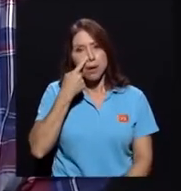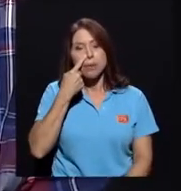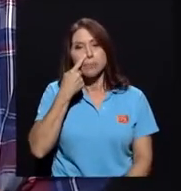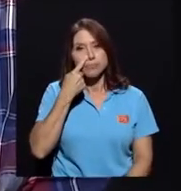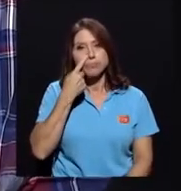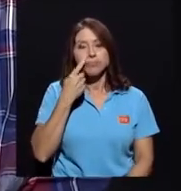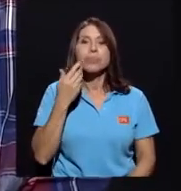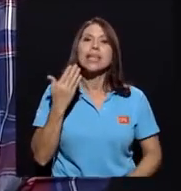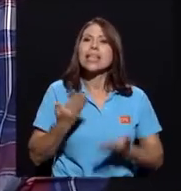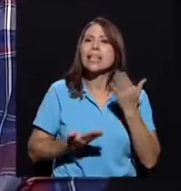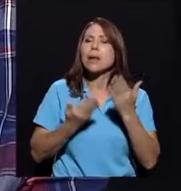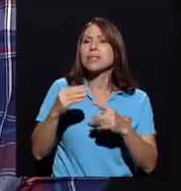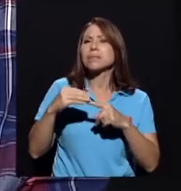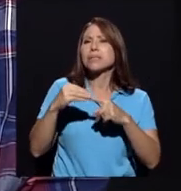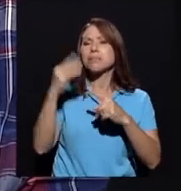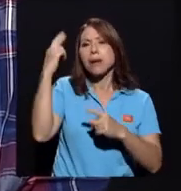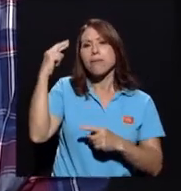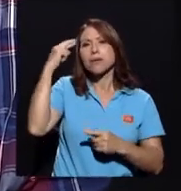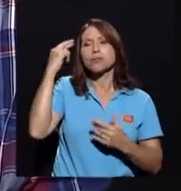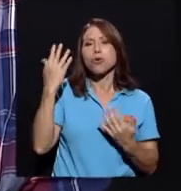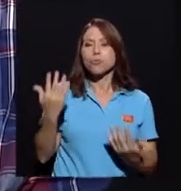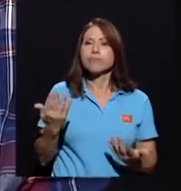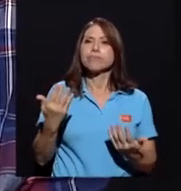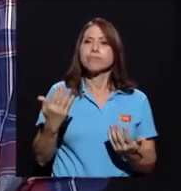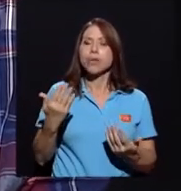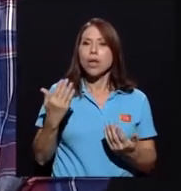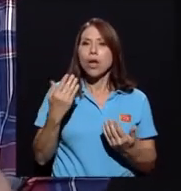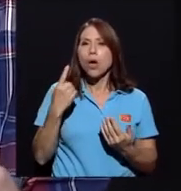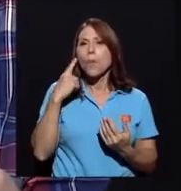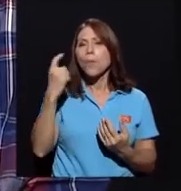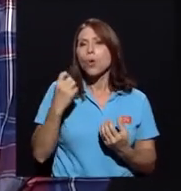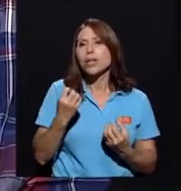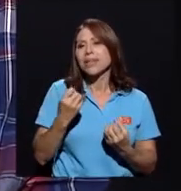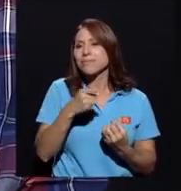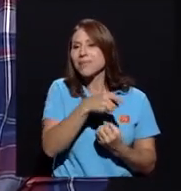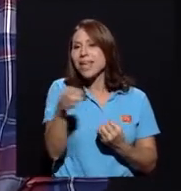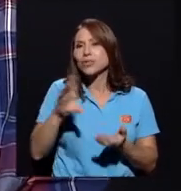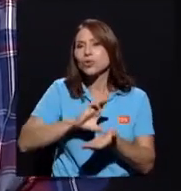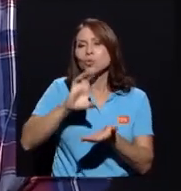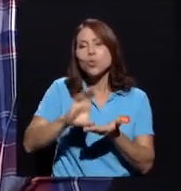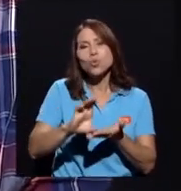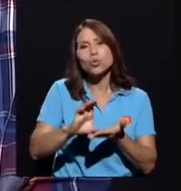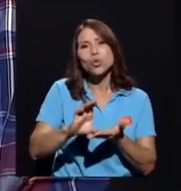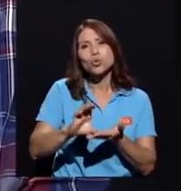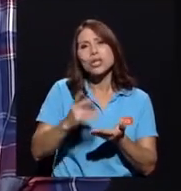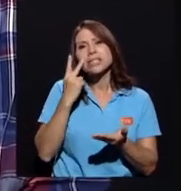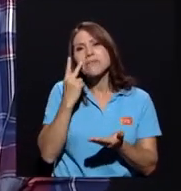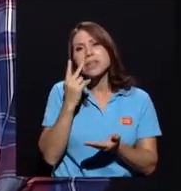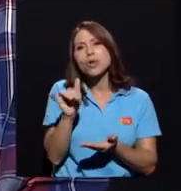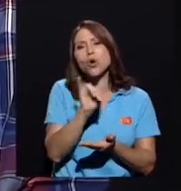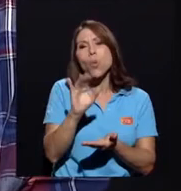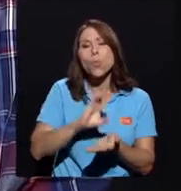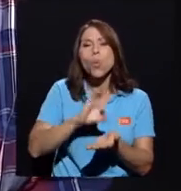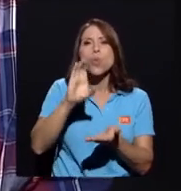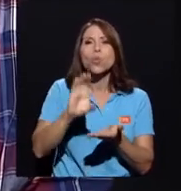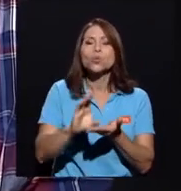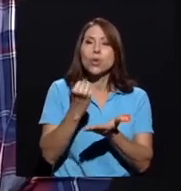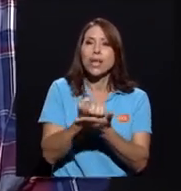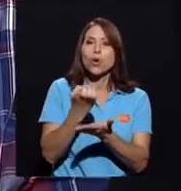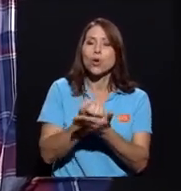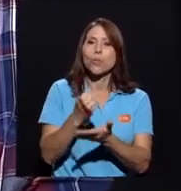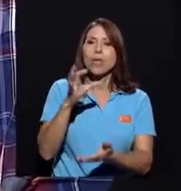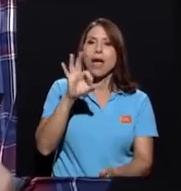tal vez la razón principal es que muchas veces estos cursos saben como un curso de economía for dummies